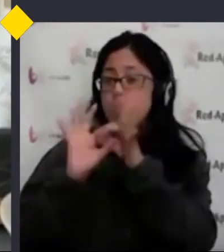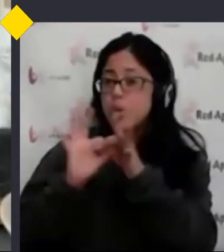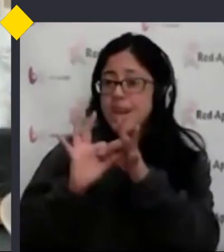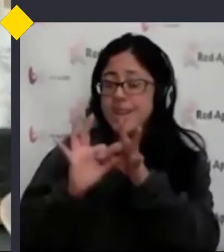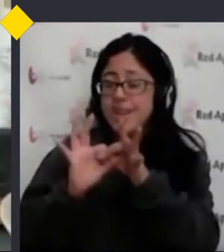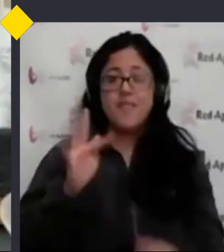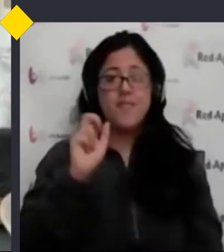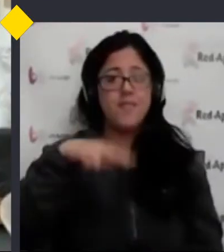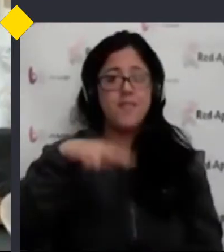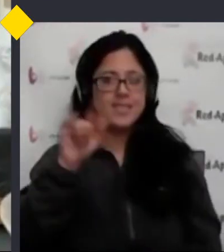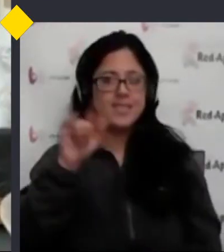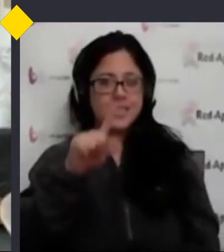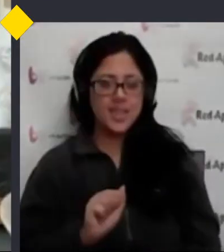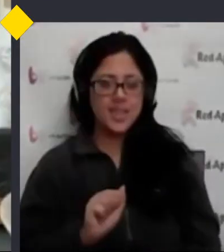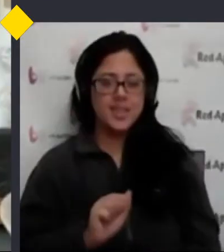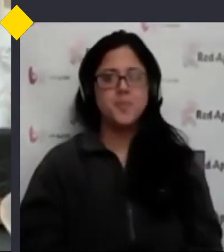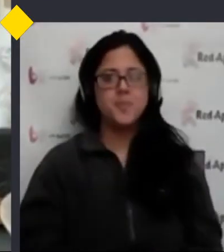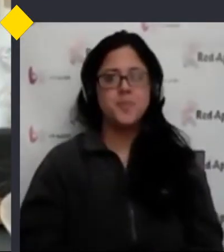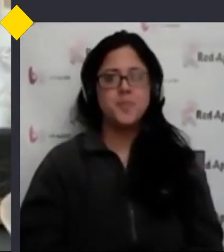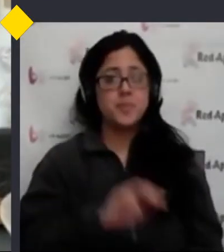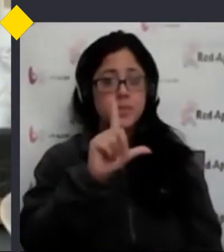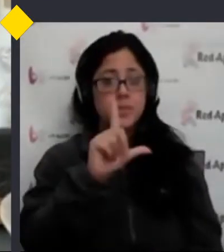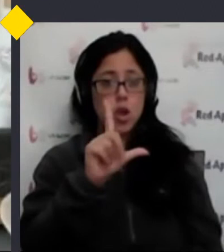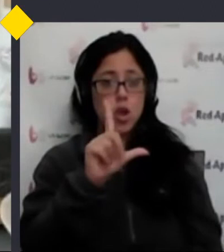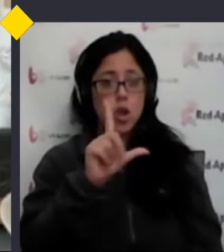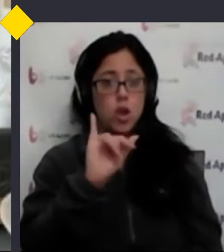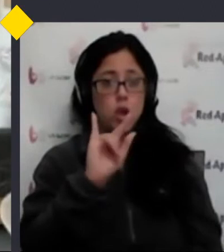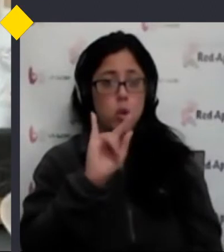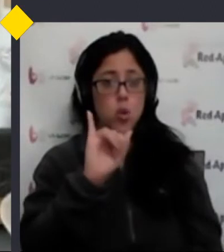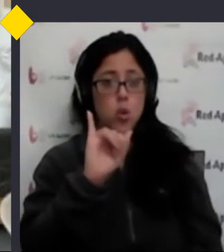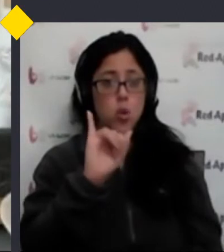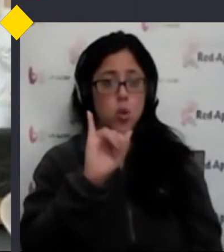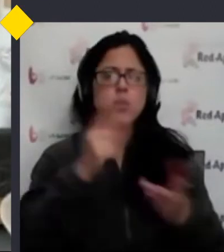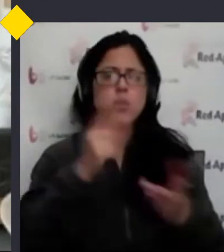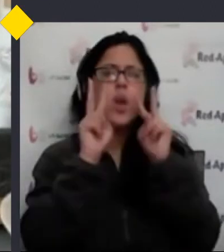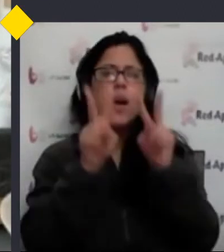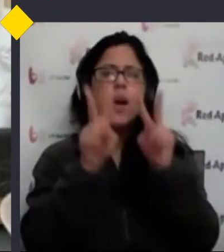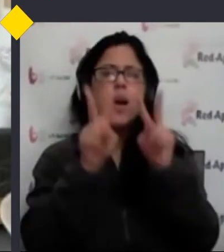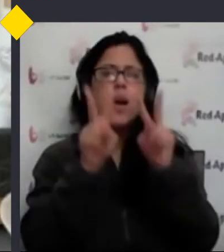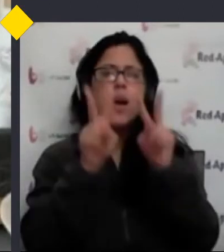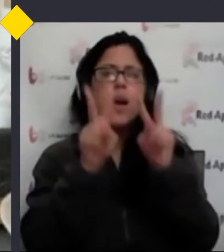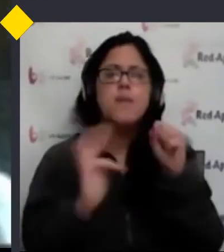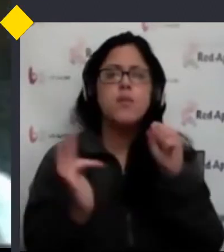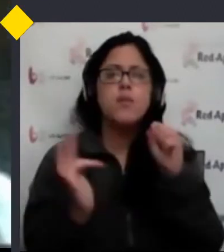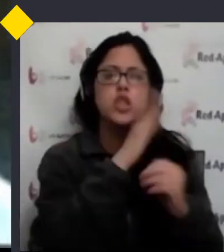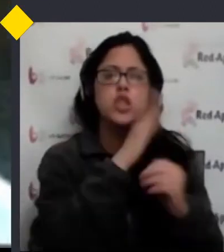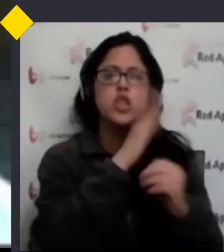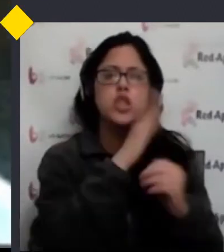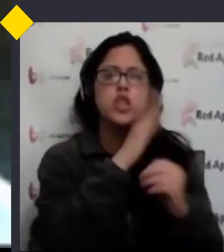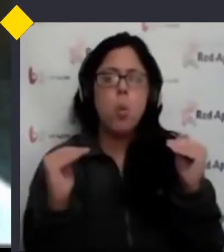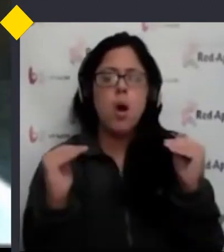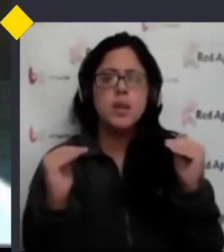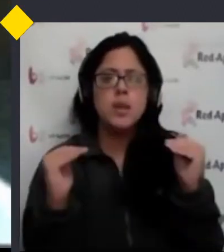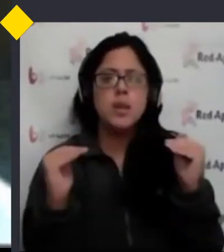Francisca. Luis, ¿tú cómo lo has visto desde Fundación Iguales? ¿Actuar a las empresas frente